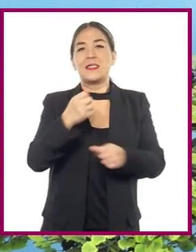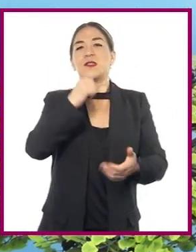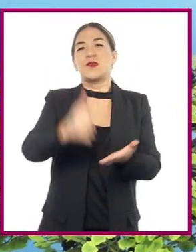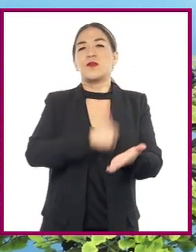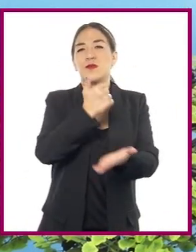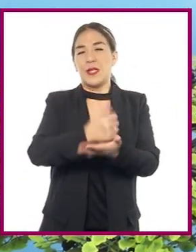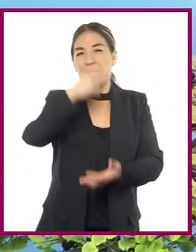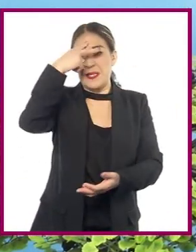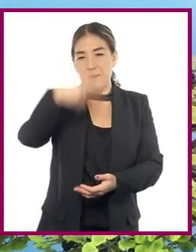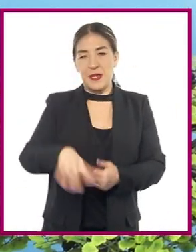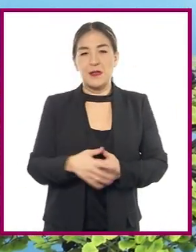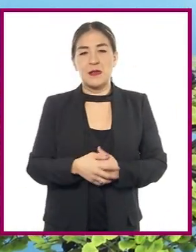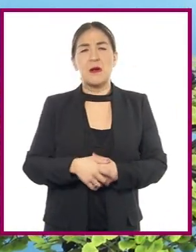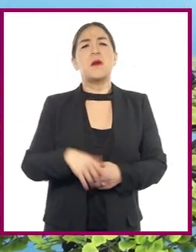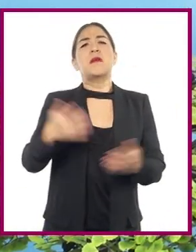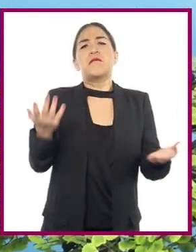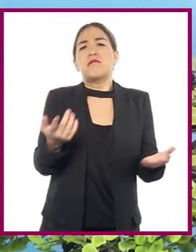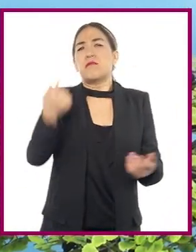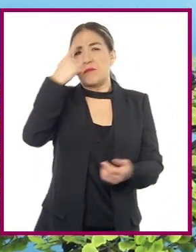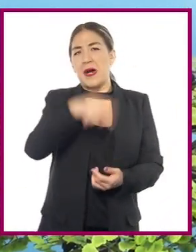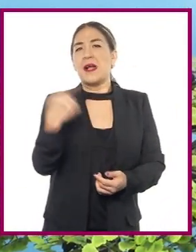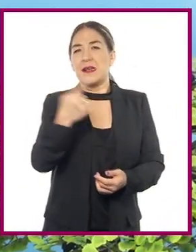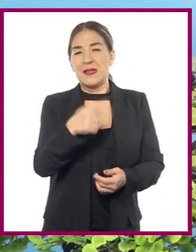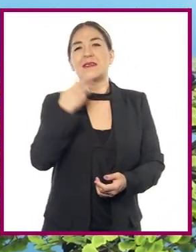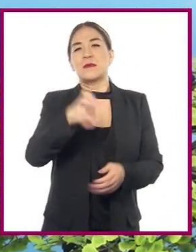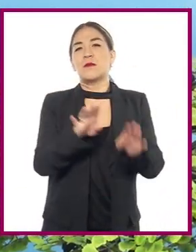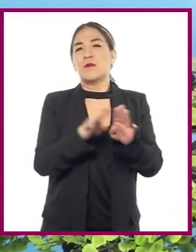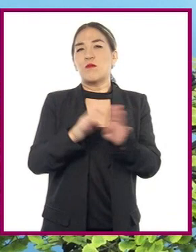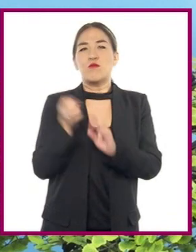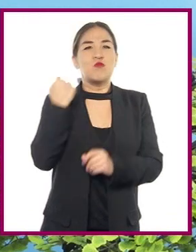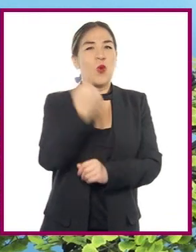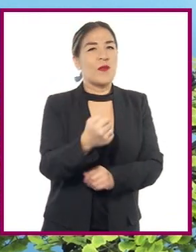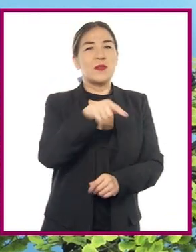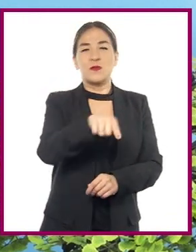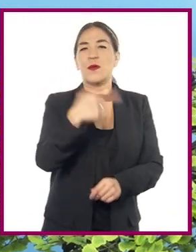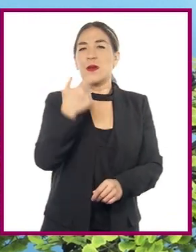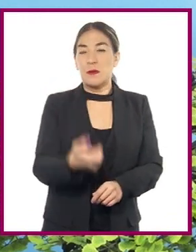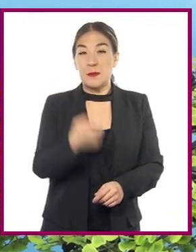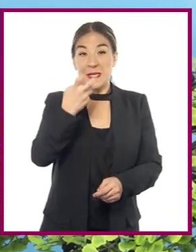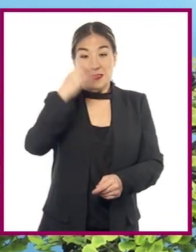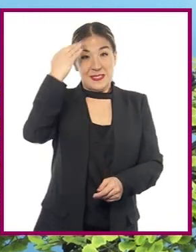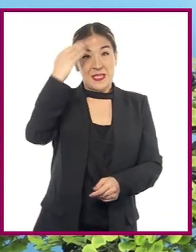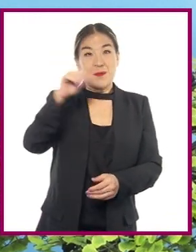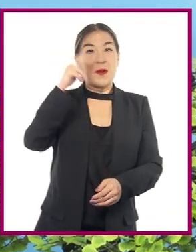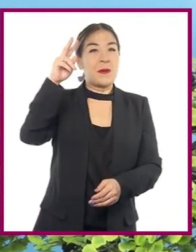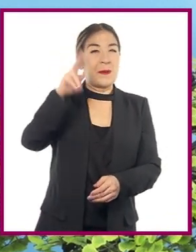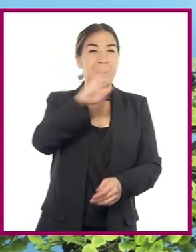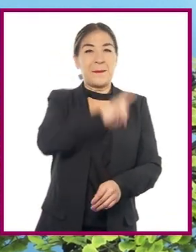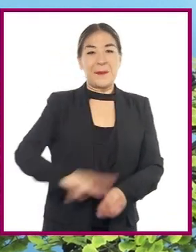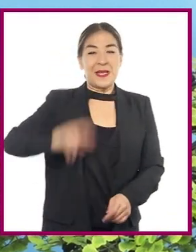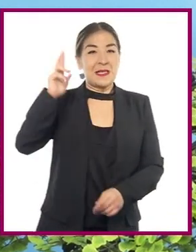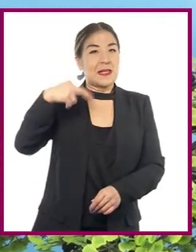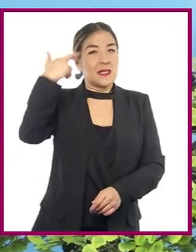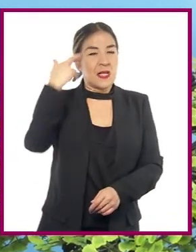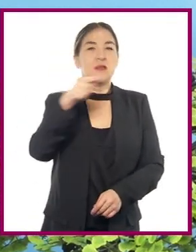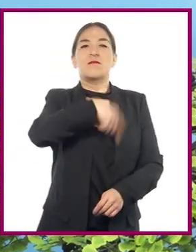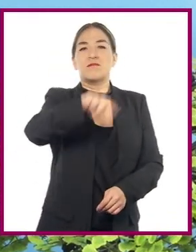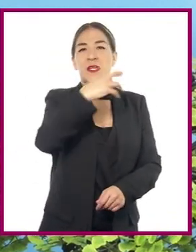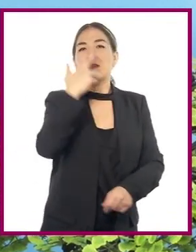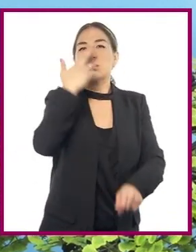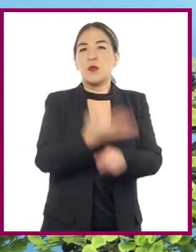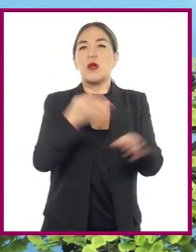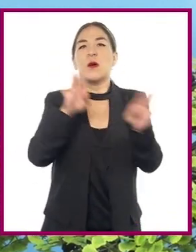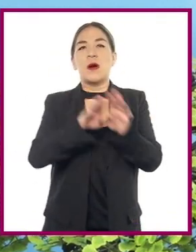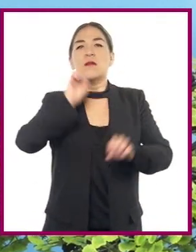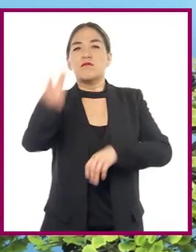de México, los cuales tuvieron gran poder económico durante el virreinato y fueron los responsables de la